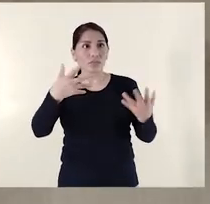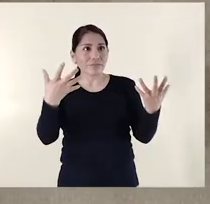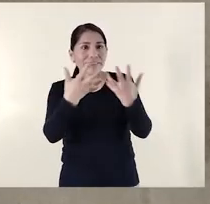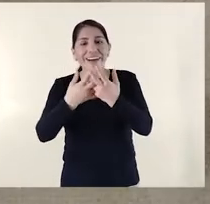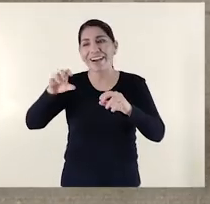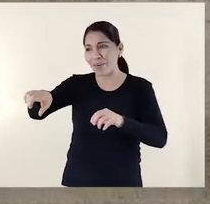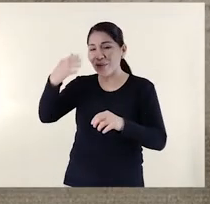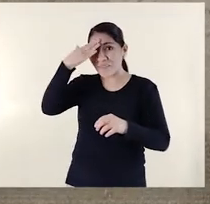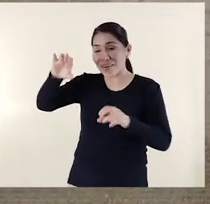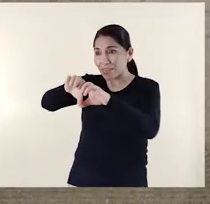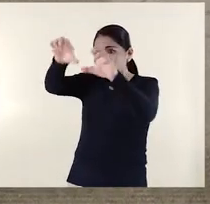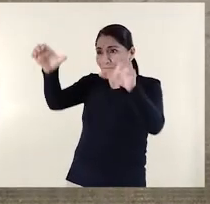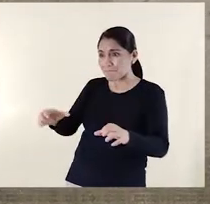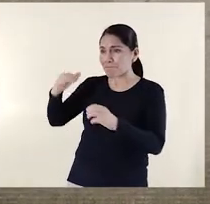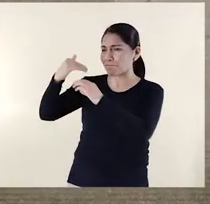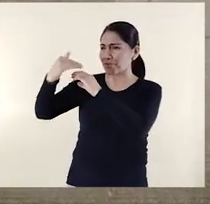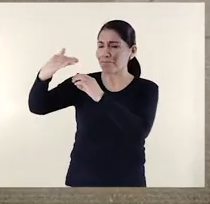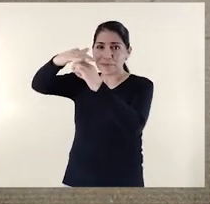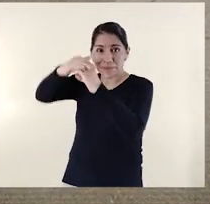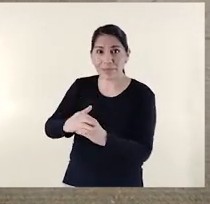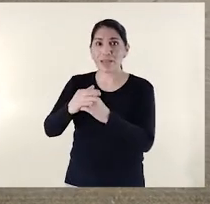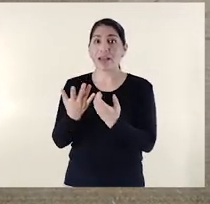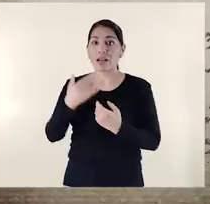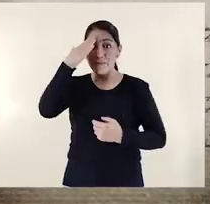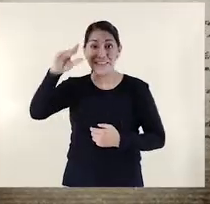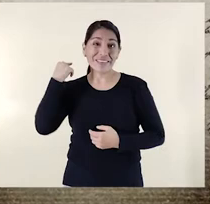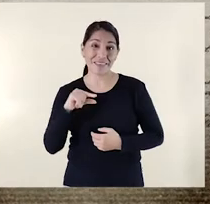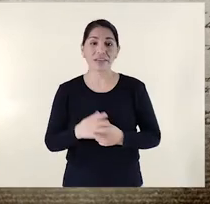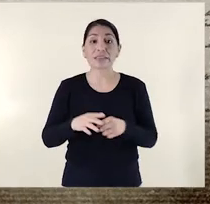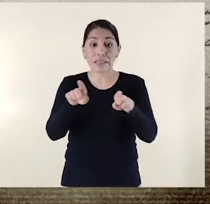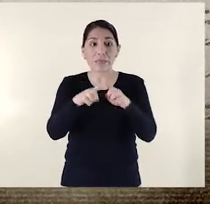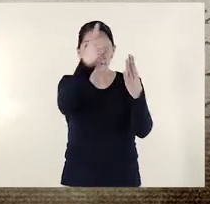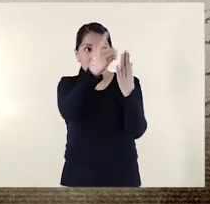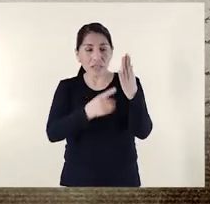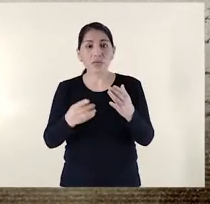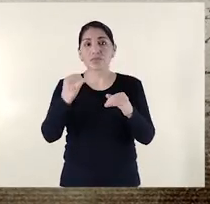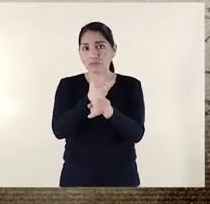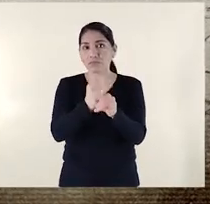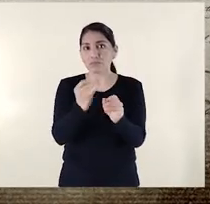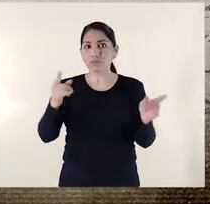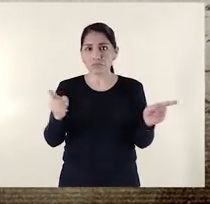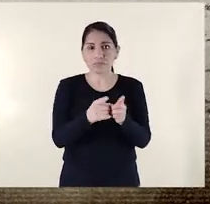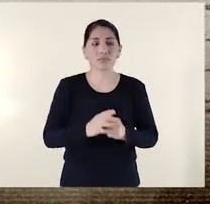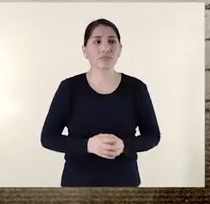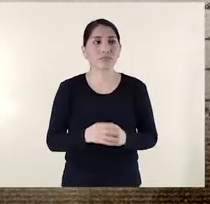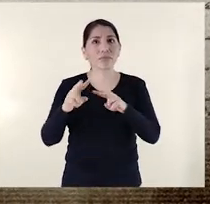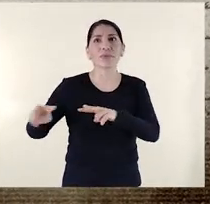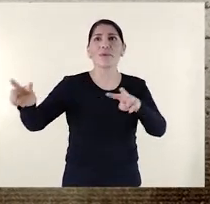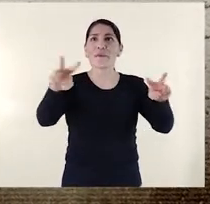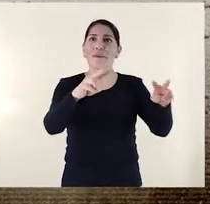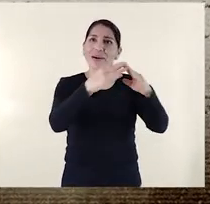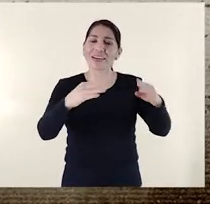interesante concavidad que juega con el arco toral frente al presbítero. Diseñó también los retablos de la capilla. La Casa Ejercicios de